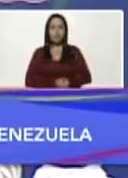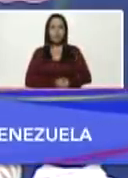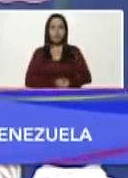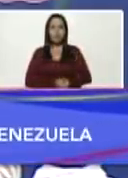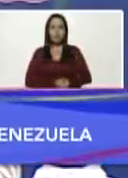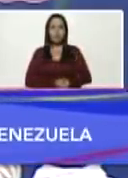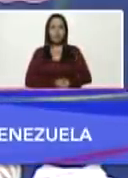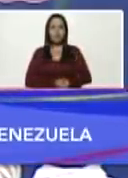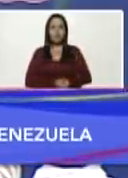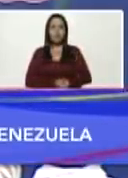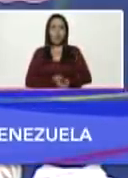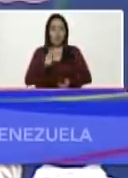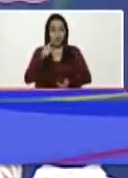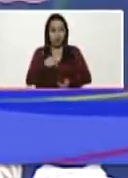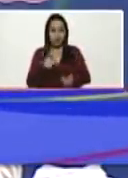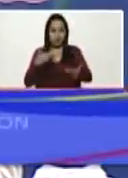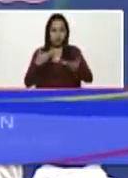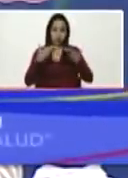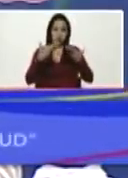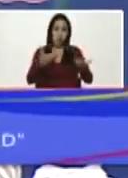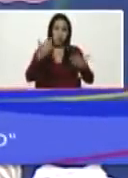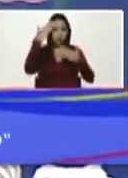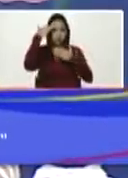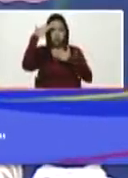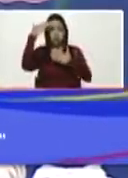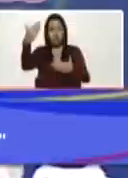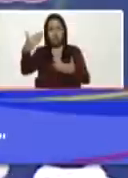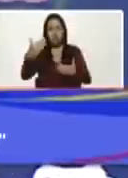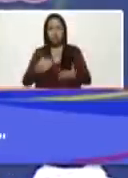Vamos a enviarle desde aquí un saludo